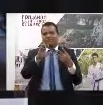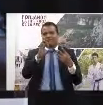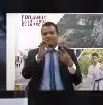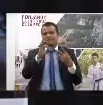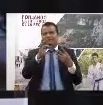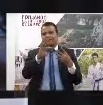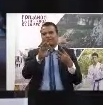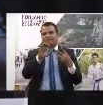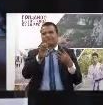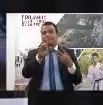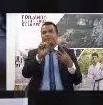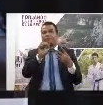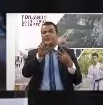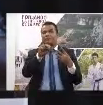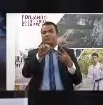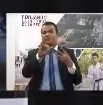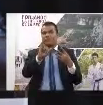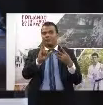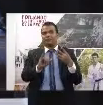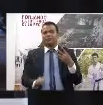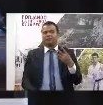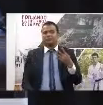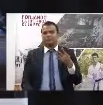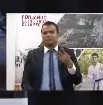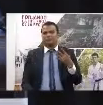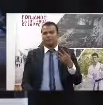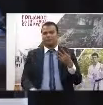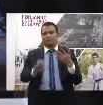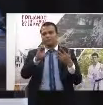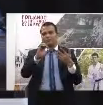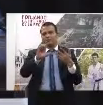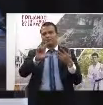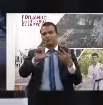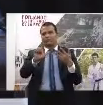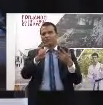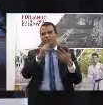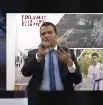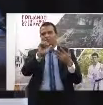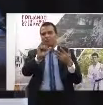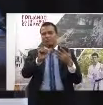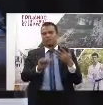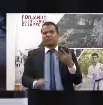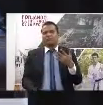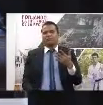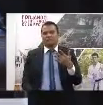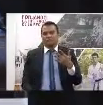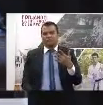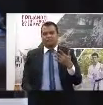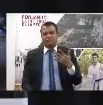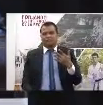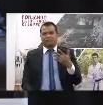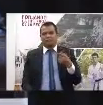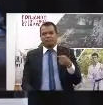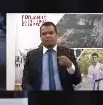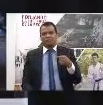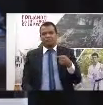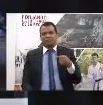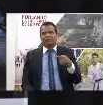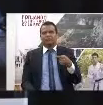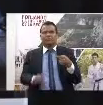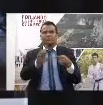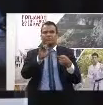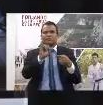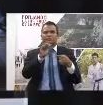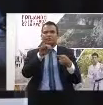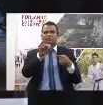Stephanie García Lemos, Olga Joana García Tamayo,